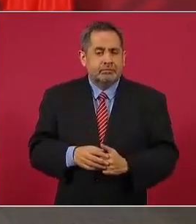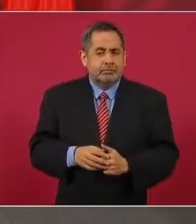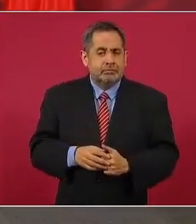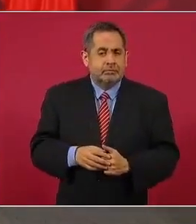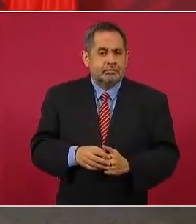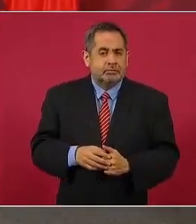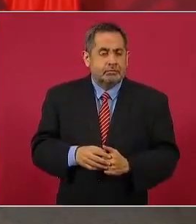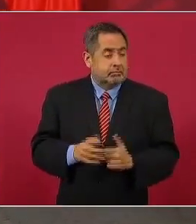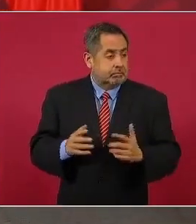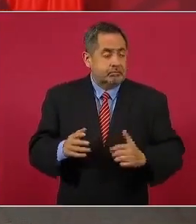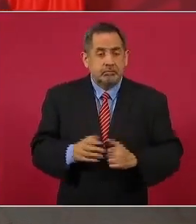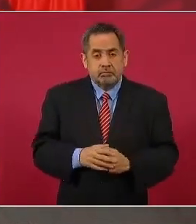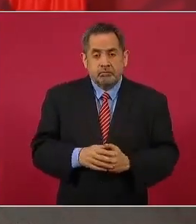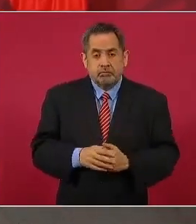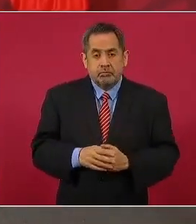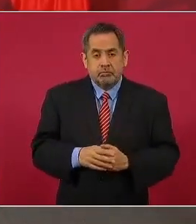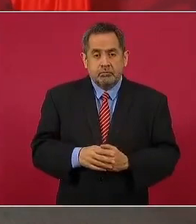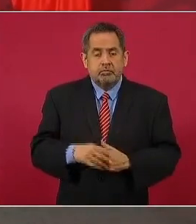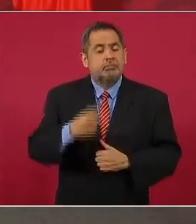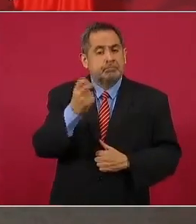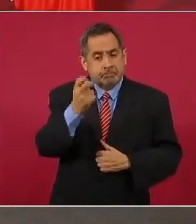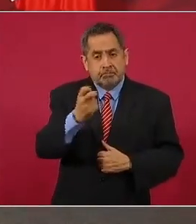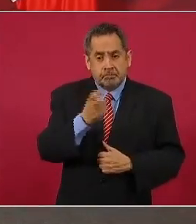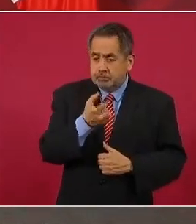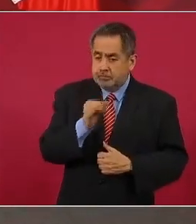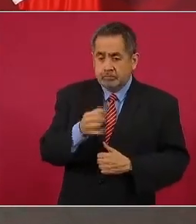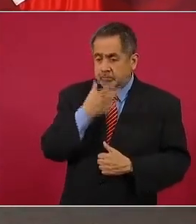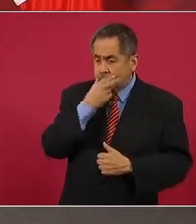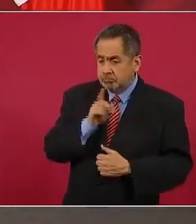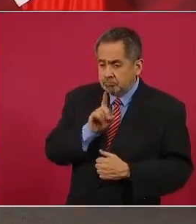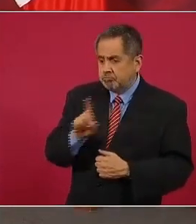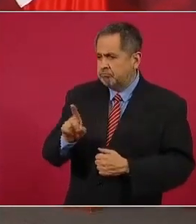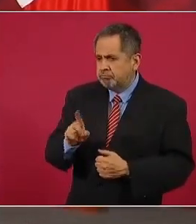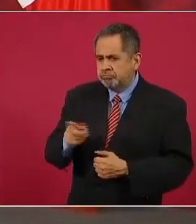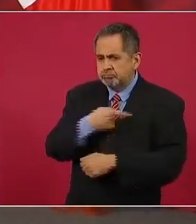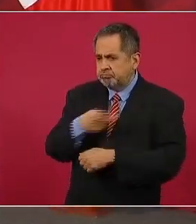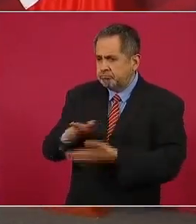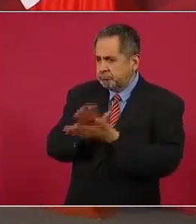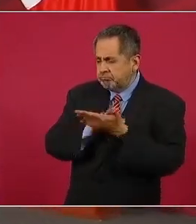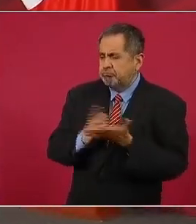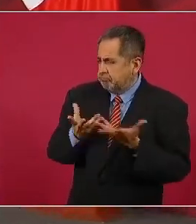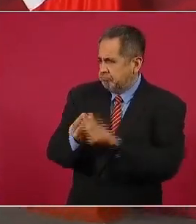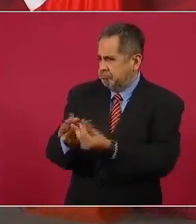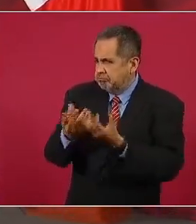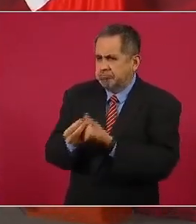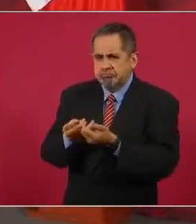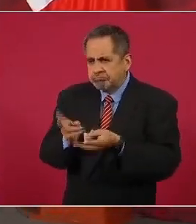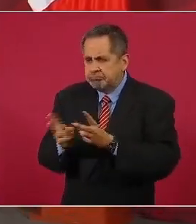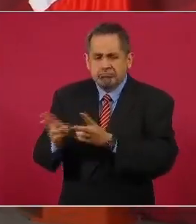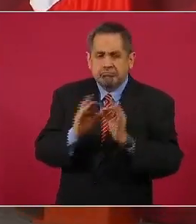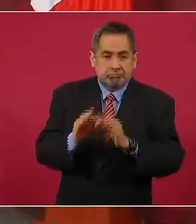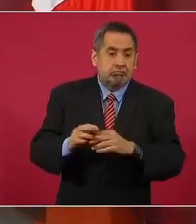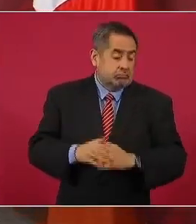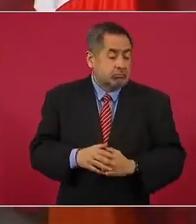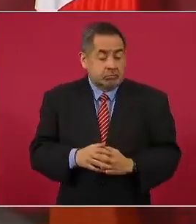Bueno, eso era Prajeyes, al grado que lo